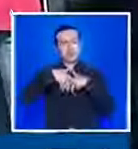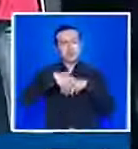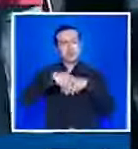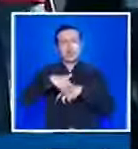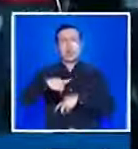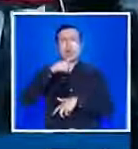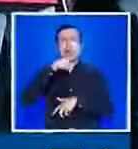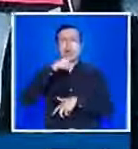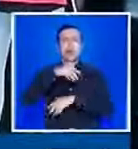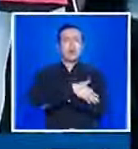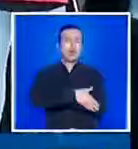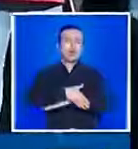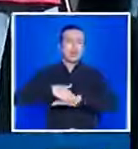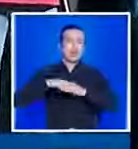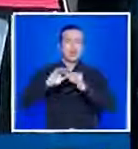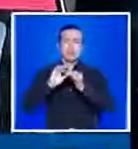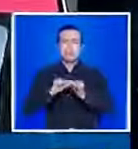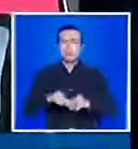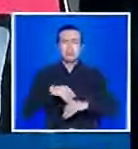el carretero que está